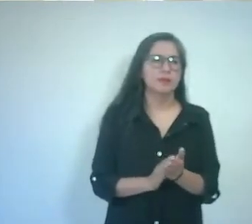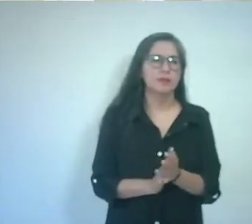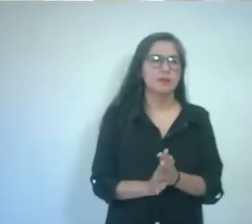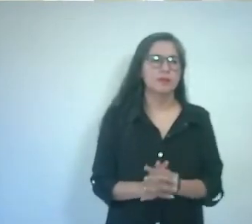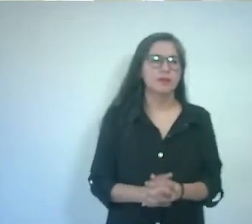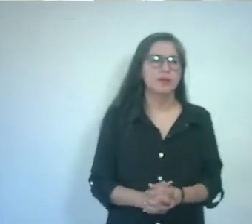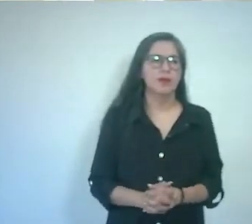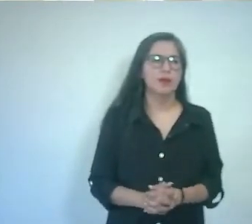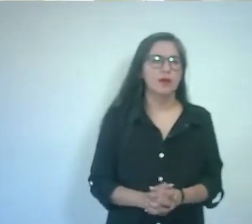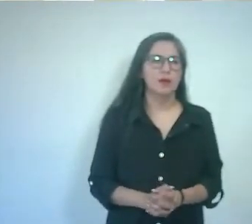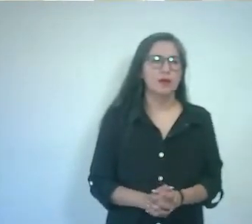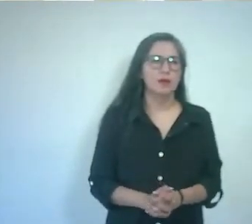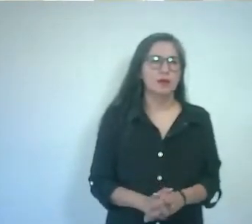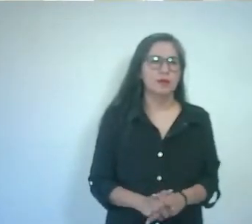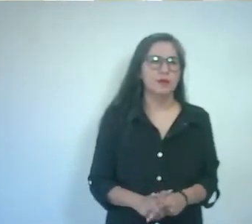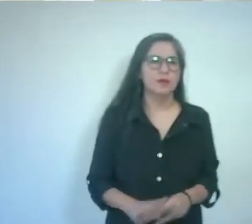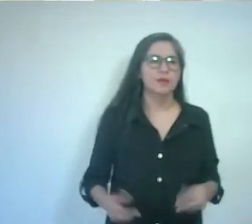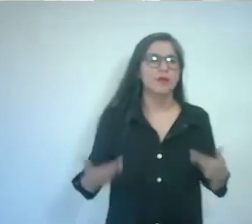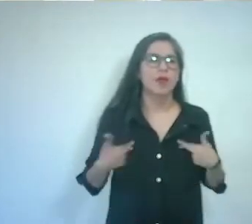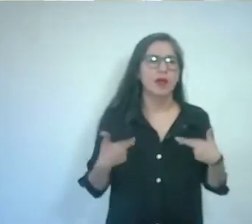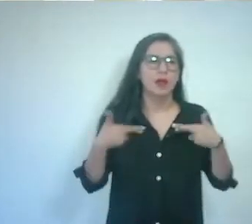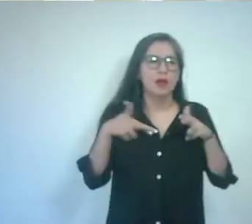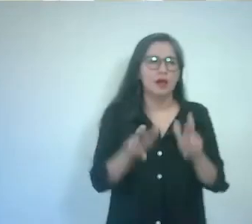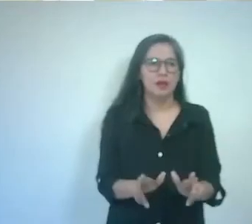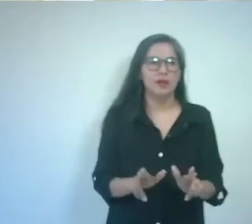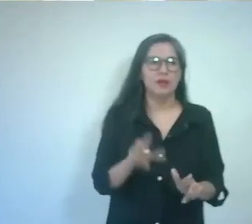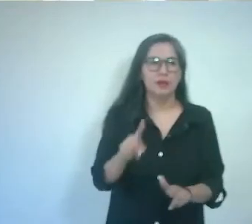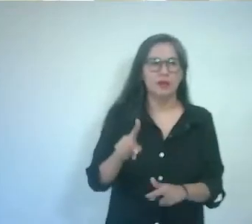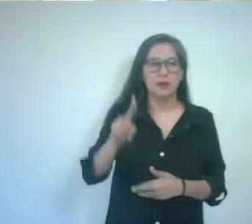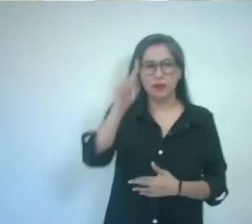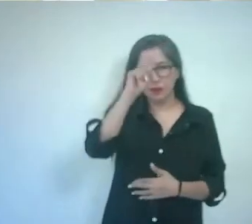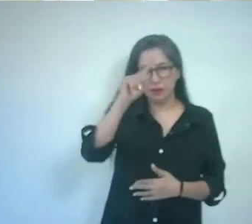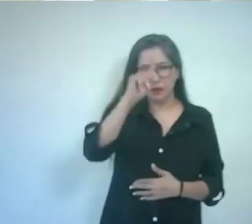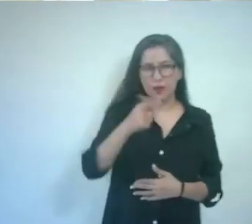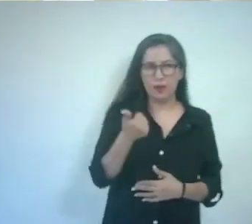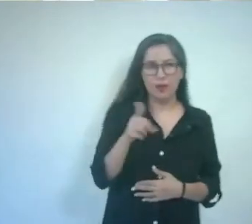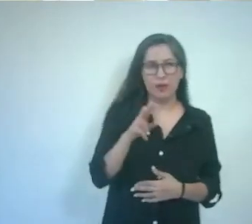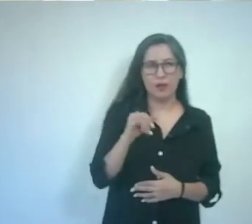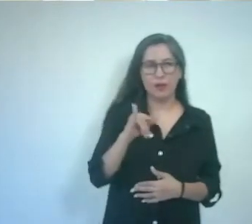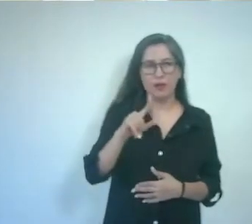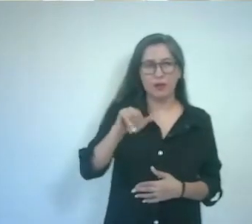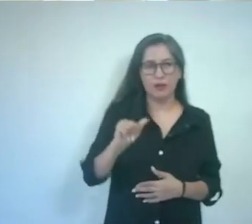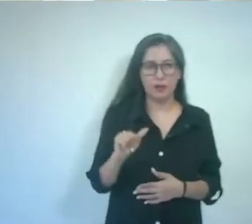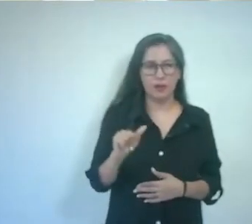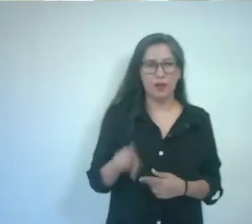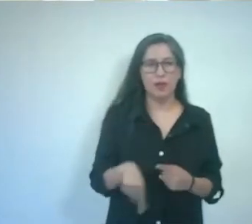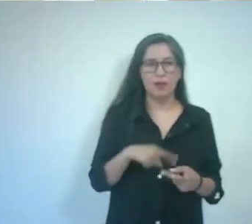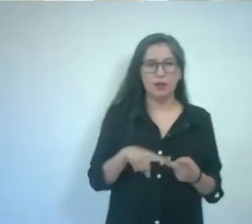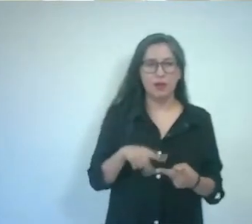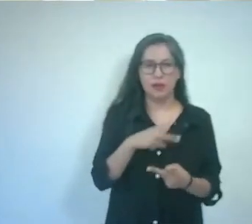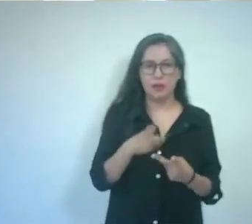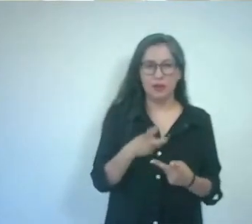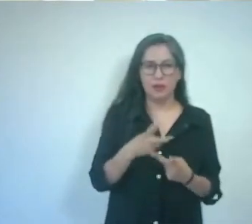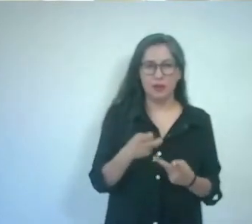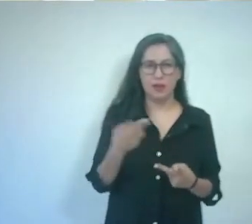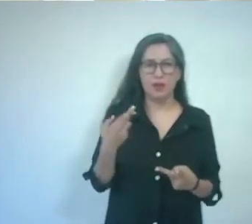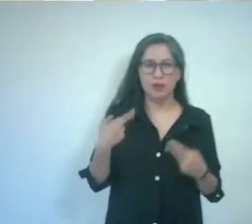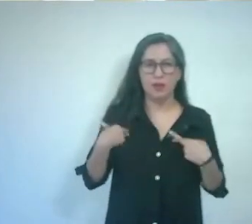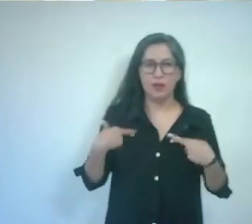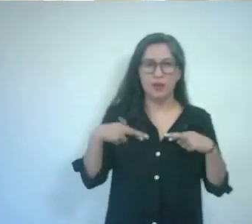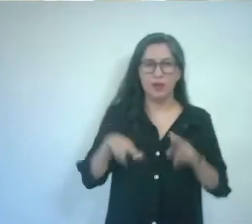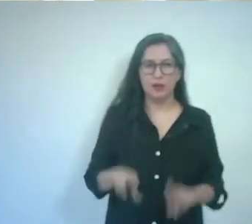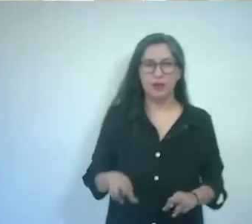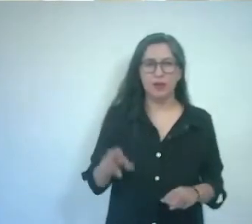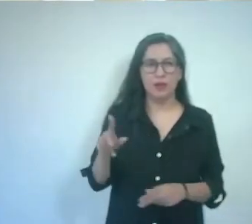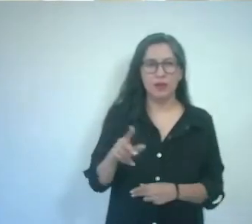Representante, tiene el uso de la voz la consejera, la maestra Graciela Díaz, y posteriormente representante del Partido del Trabajo.